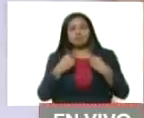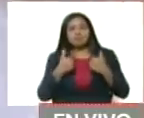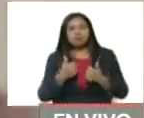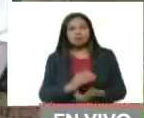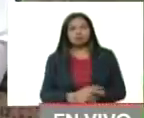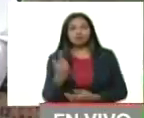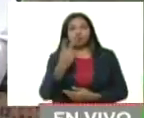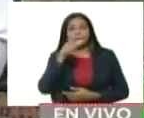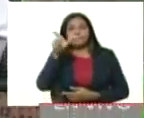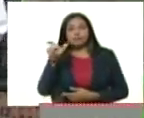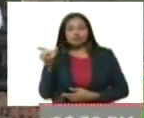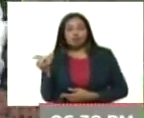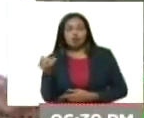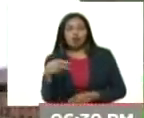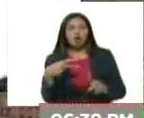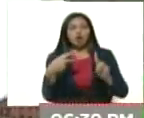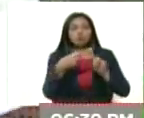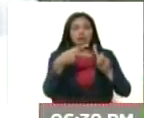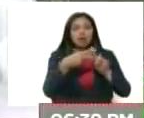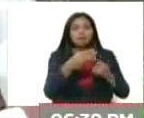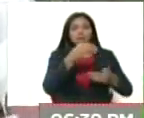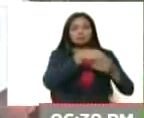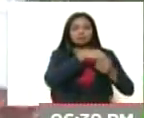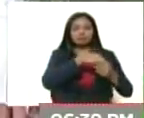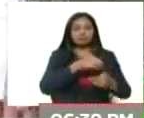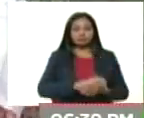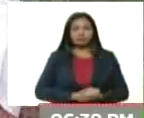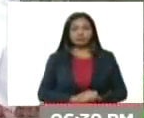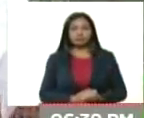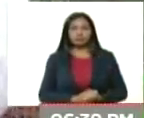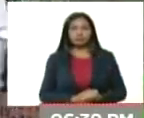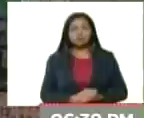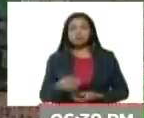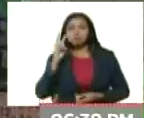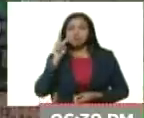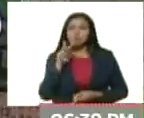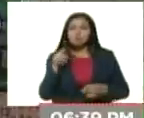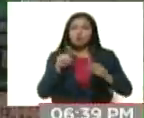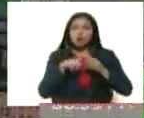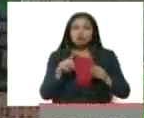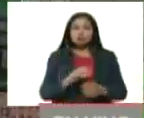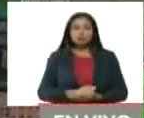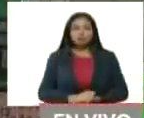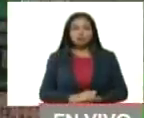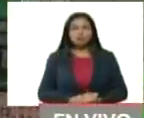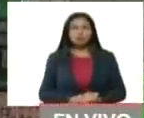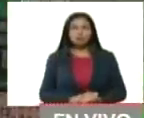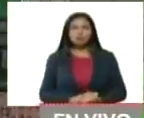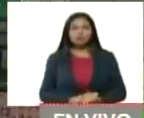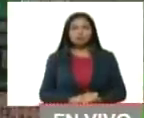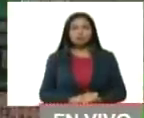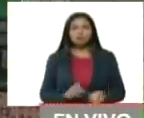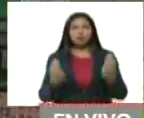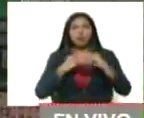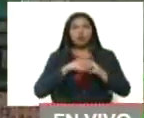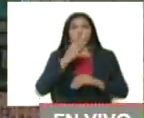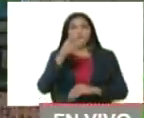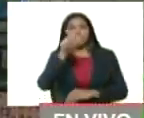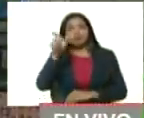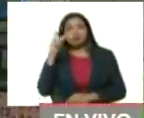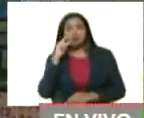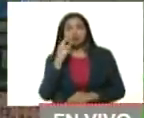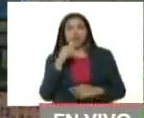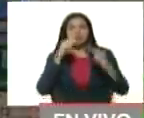2 personas aisladas en hoteles. Desde ese punto de vista, corroborando un poco la cifra que hemos